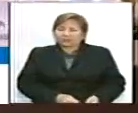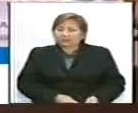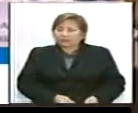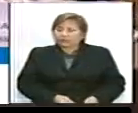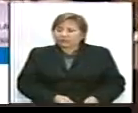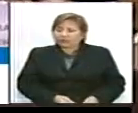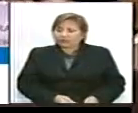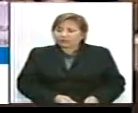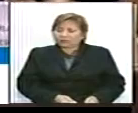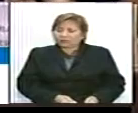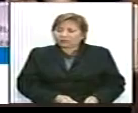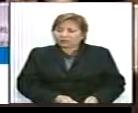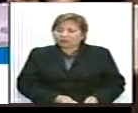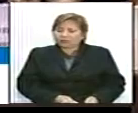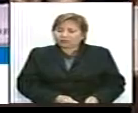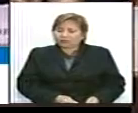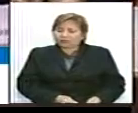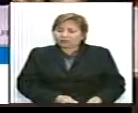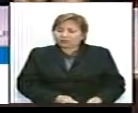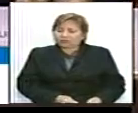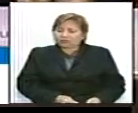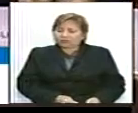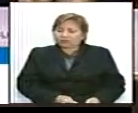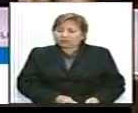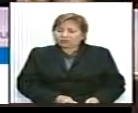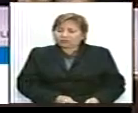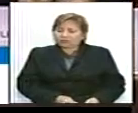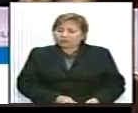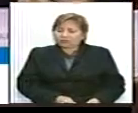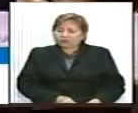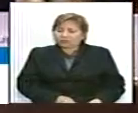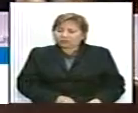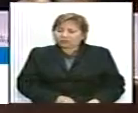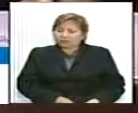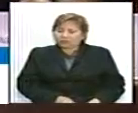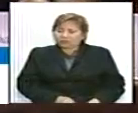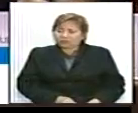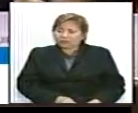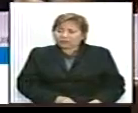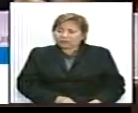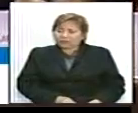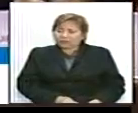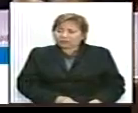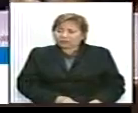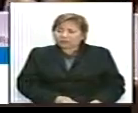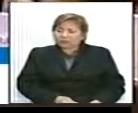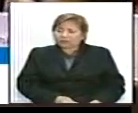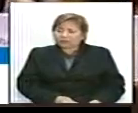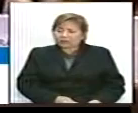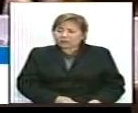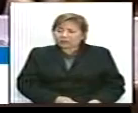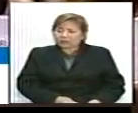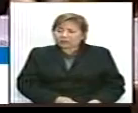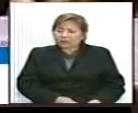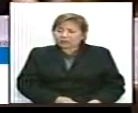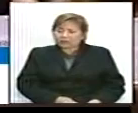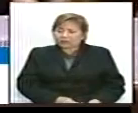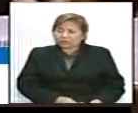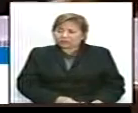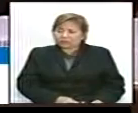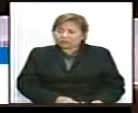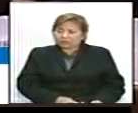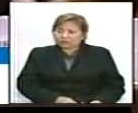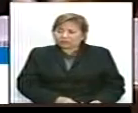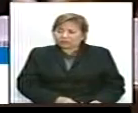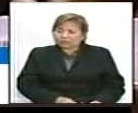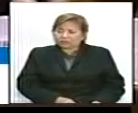evidencia ineficiencia en el gasto solamente o también problemas de gestión. Y en relación a lo ejecutado en el